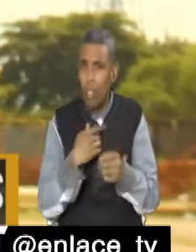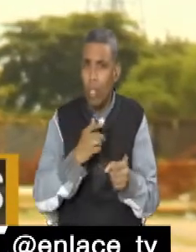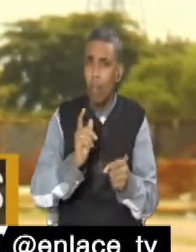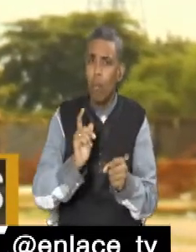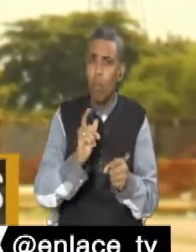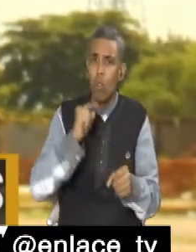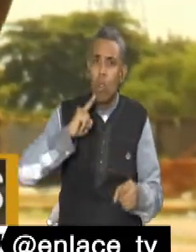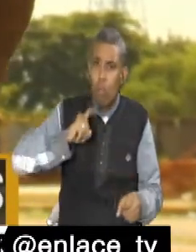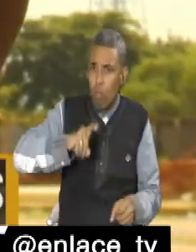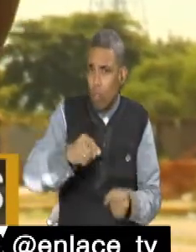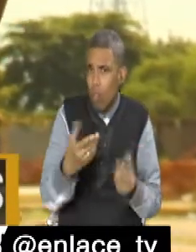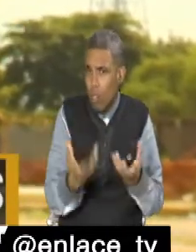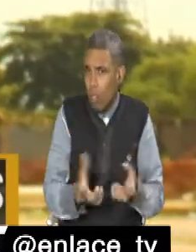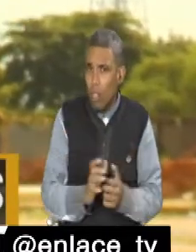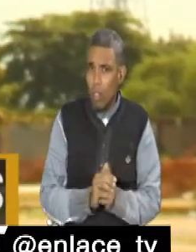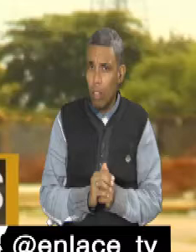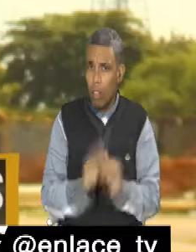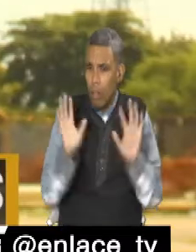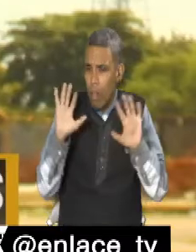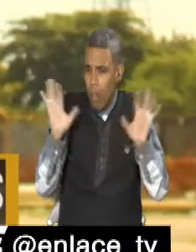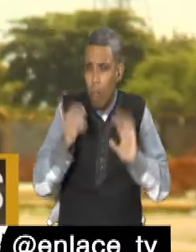nieguen la entrada. Nosotros